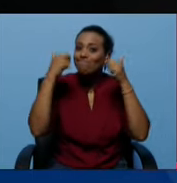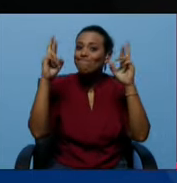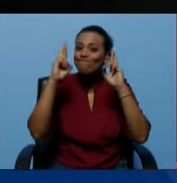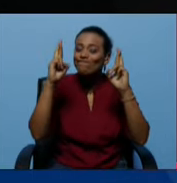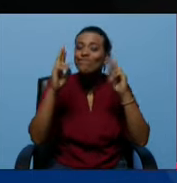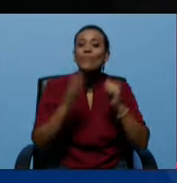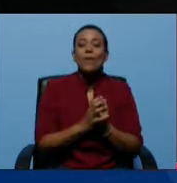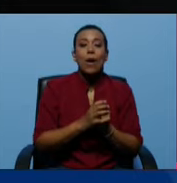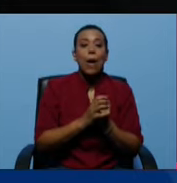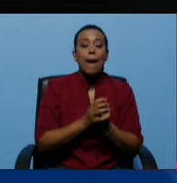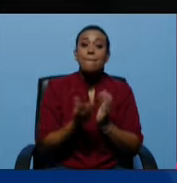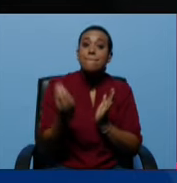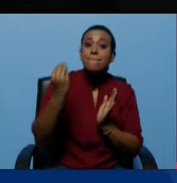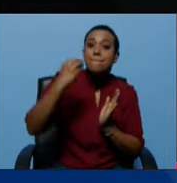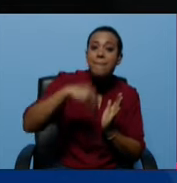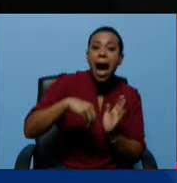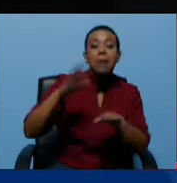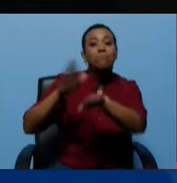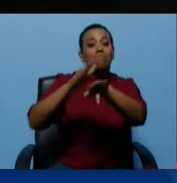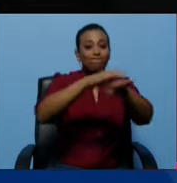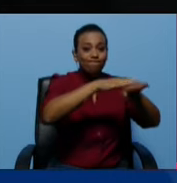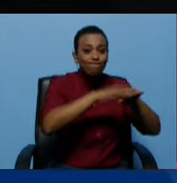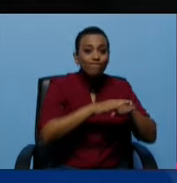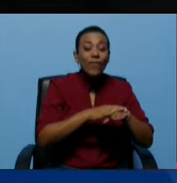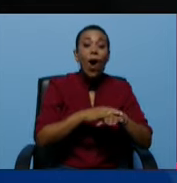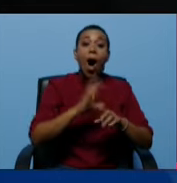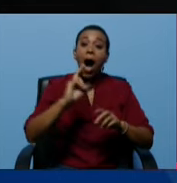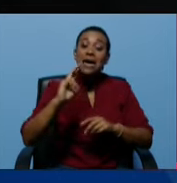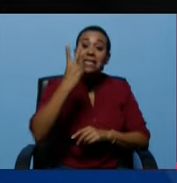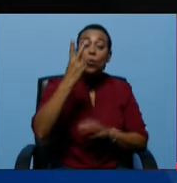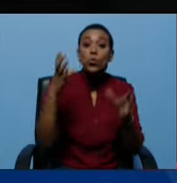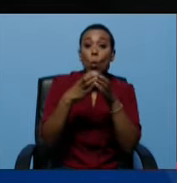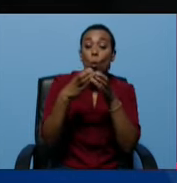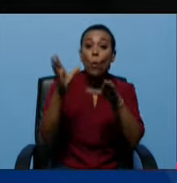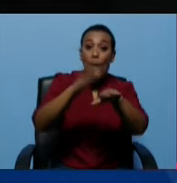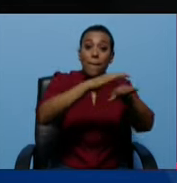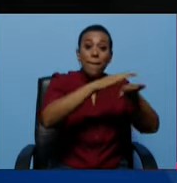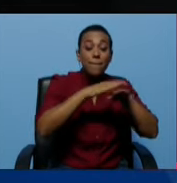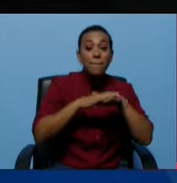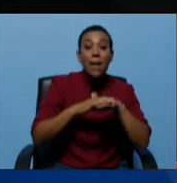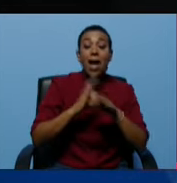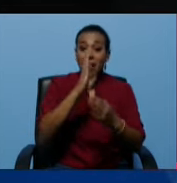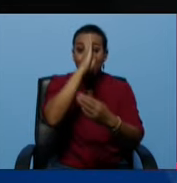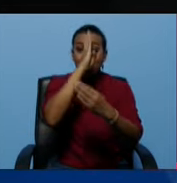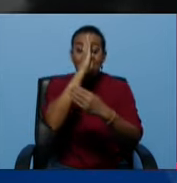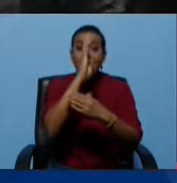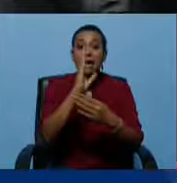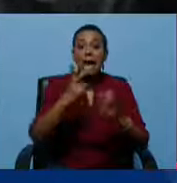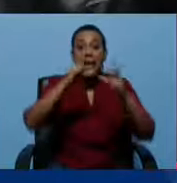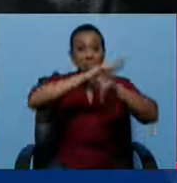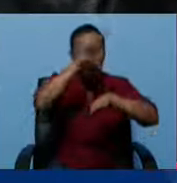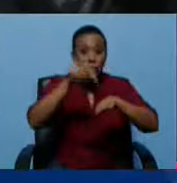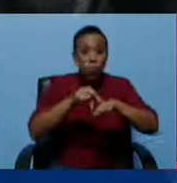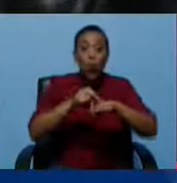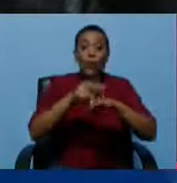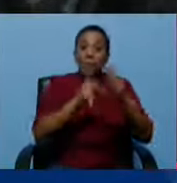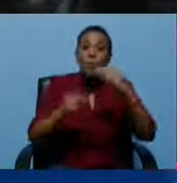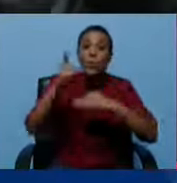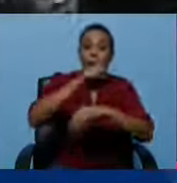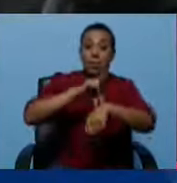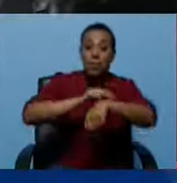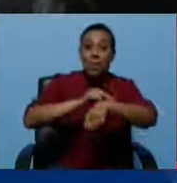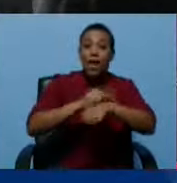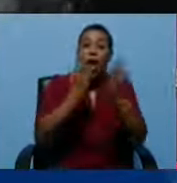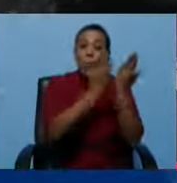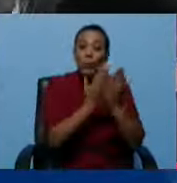para llamar a una segunda convocatoria del programa de becas nacionales de posgrado y